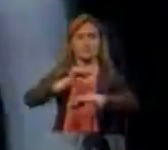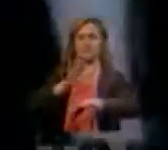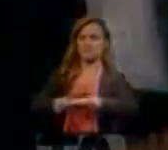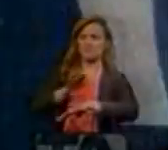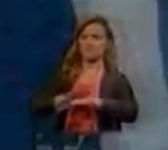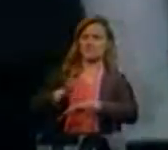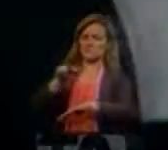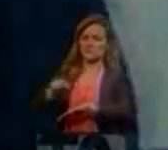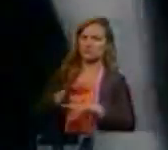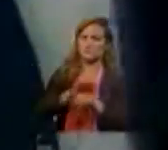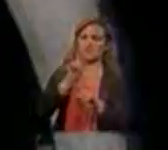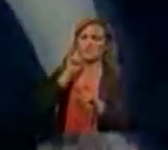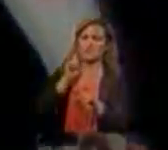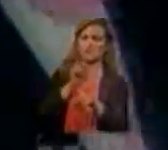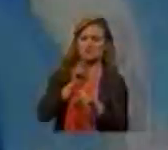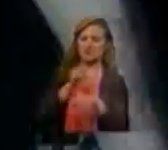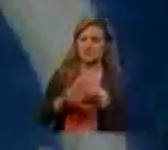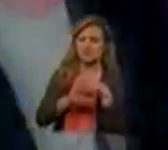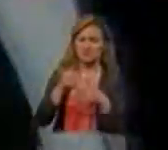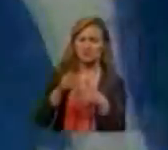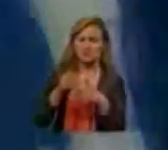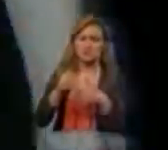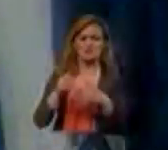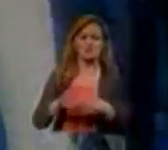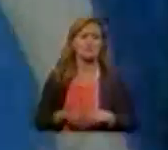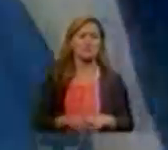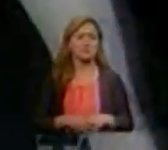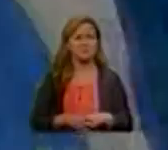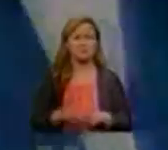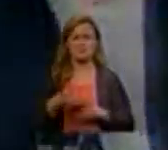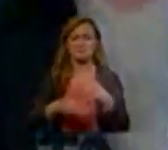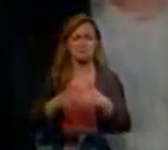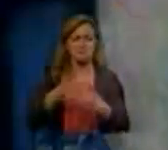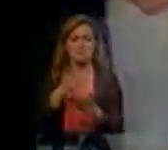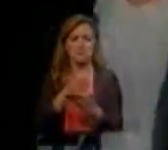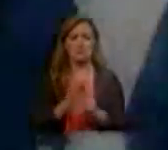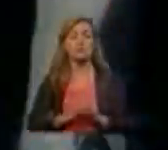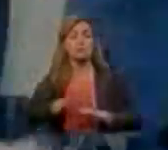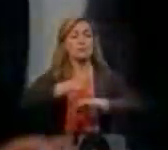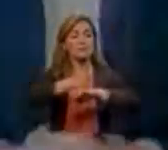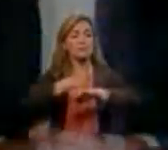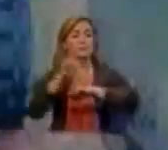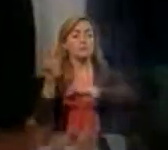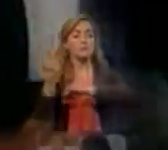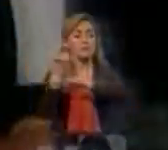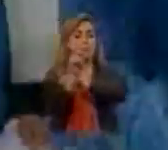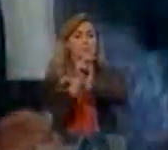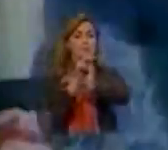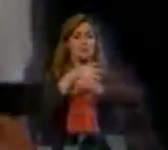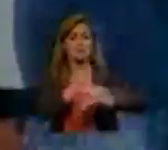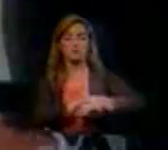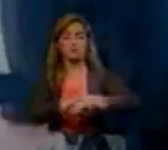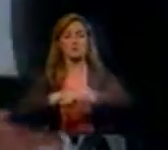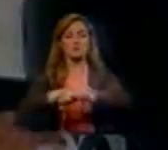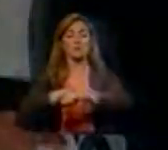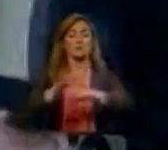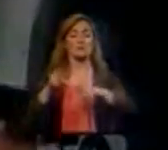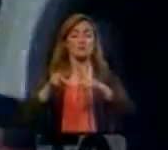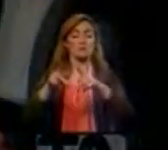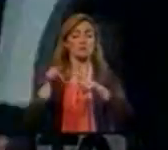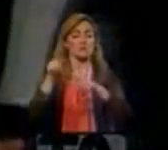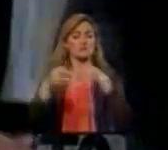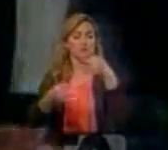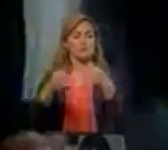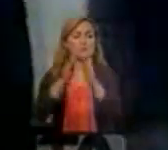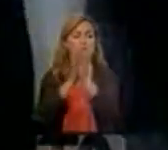reclamado por acusaciones que no prosperaron por presuntos delitos sexuales. Las autoridades británicas se rehusaron a entregarle un salvoconducto y la